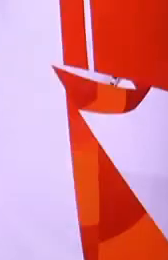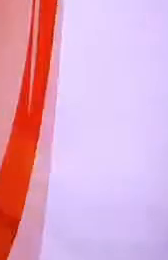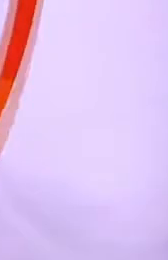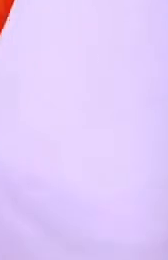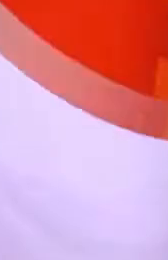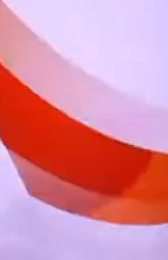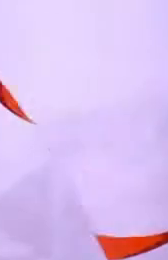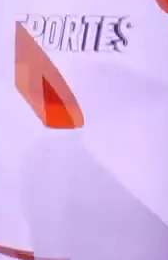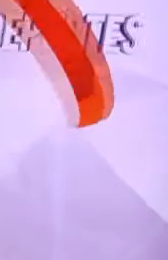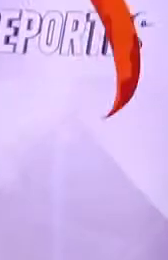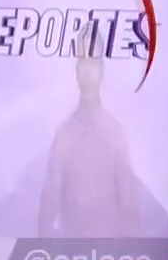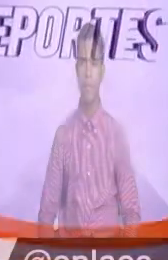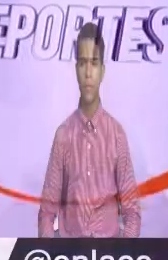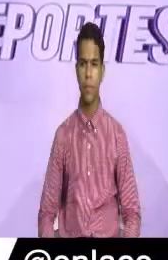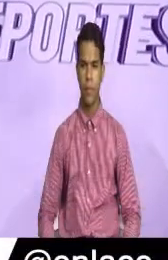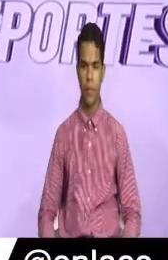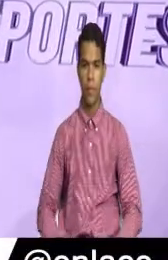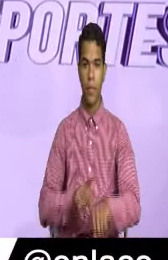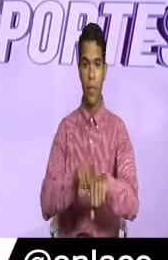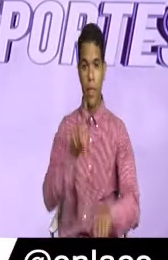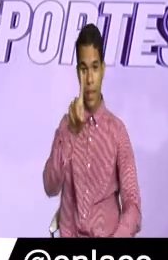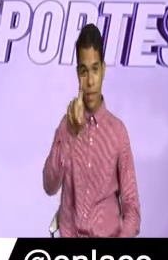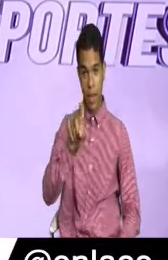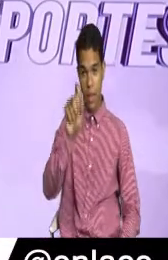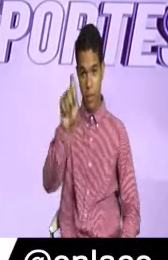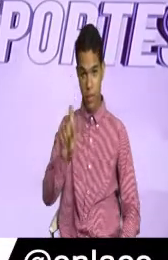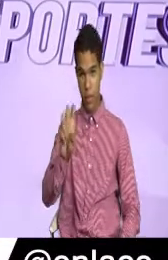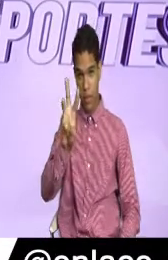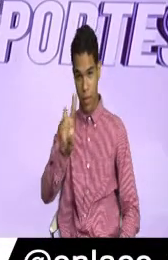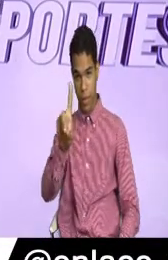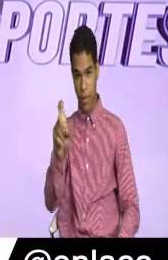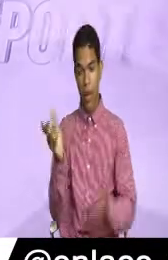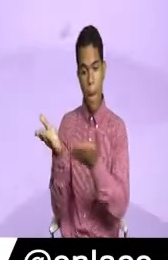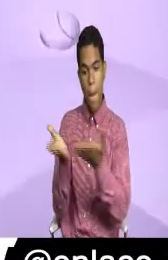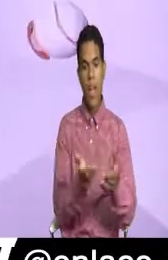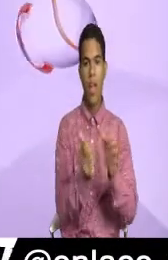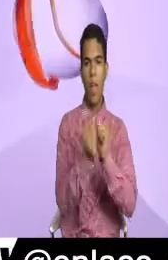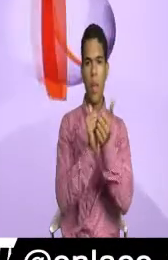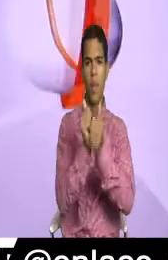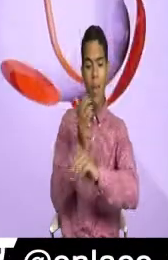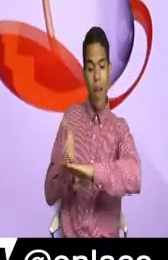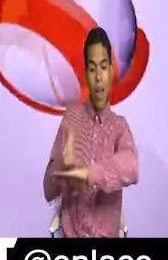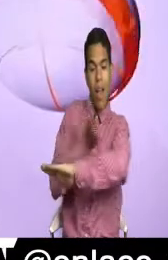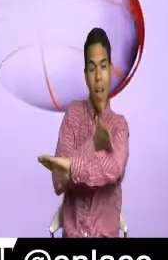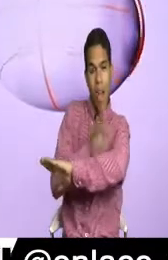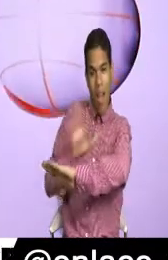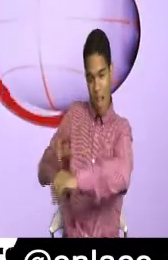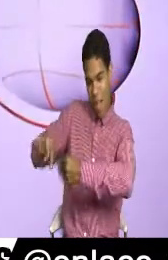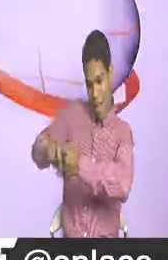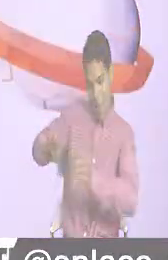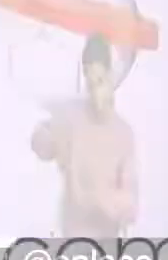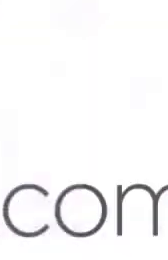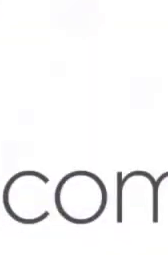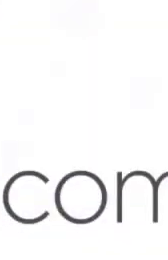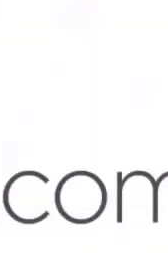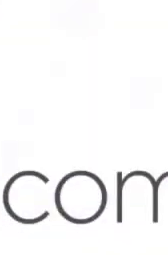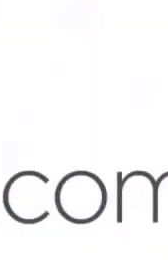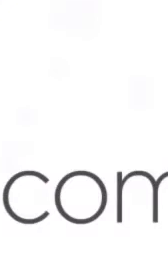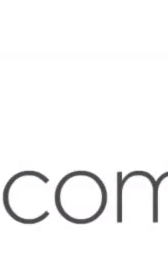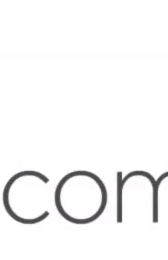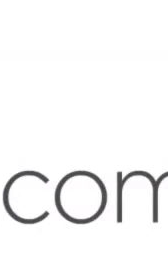6 de la tarde, 36 minutos. Bienvenidos a la información deportiva. Antes de ahondar en el tema, les recuerdo que la oferta más completa